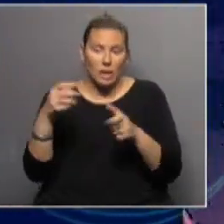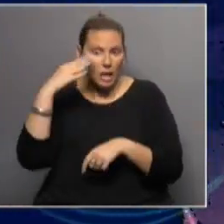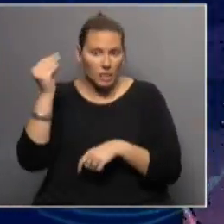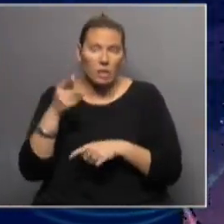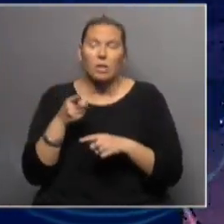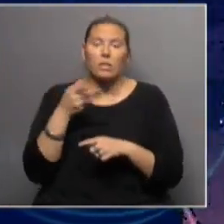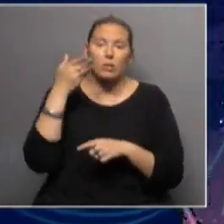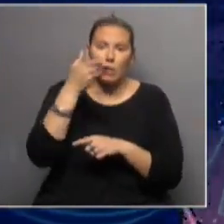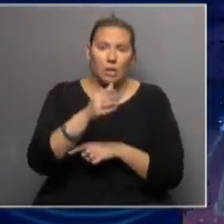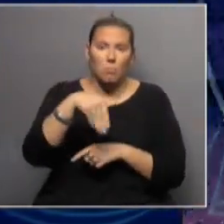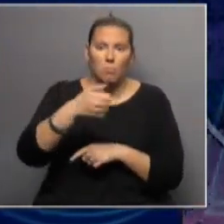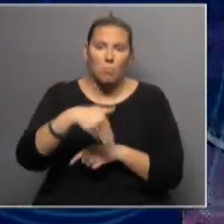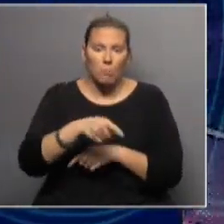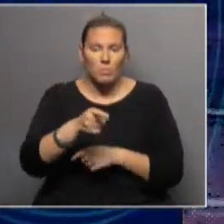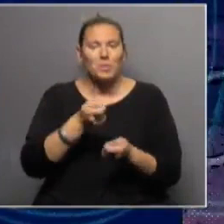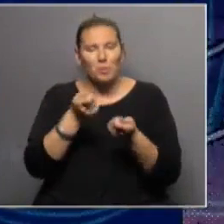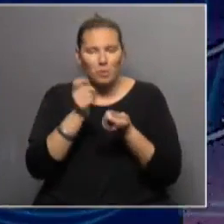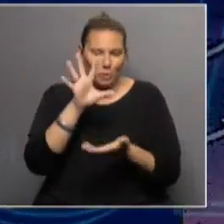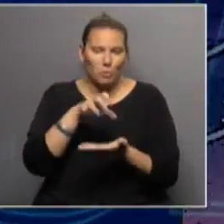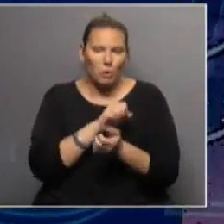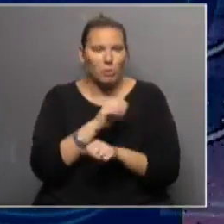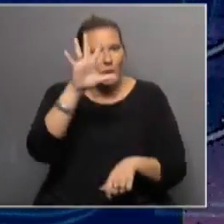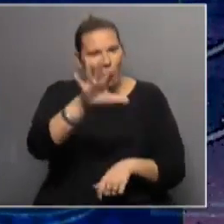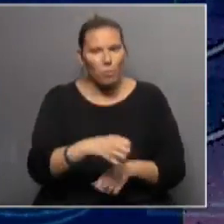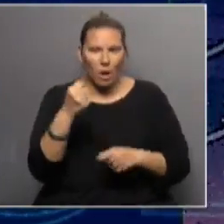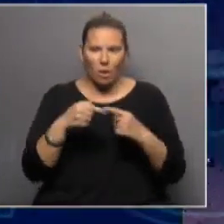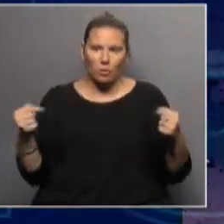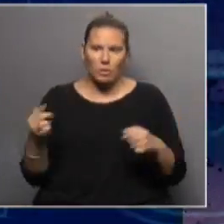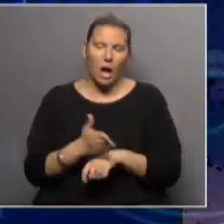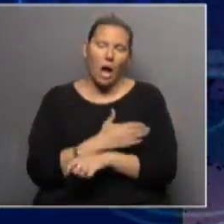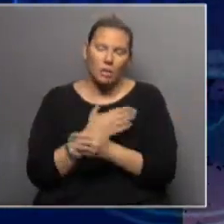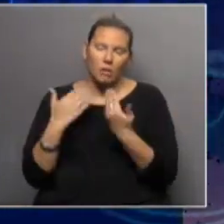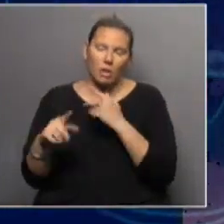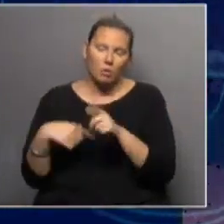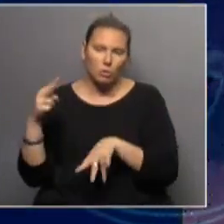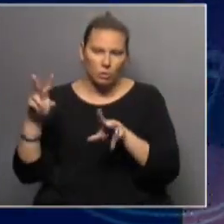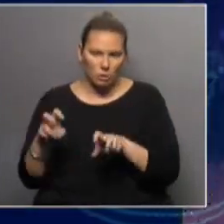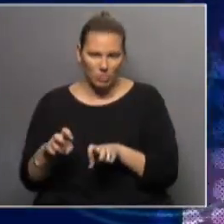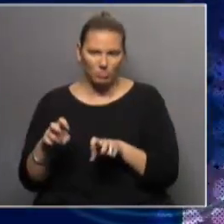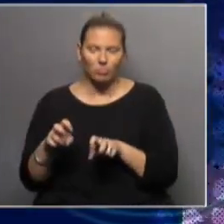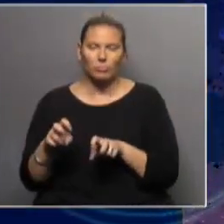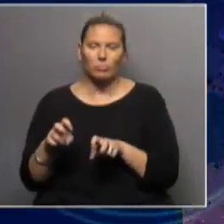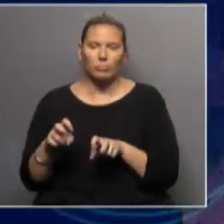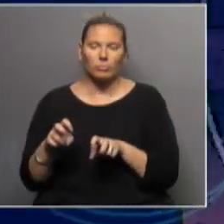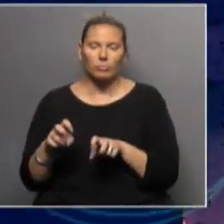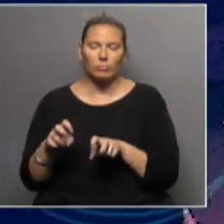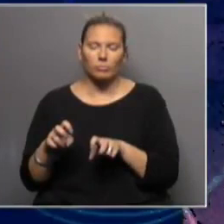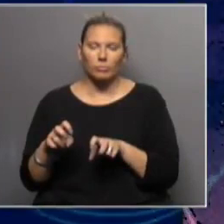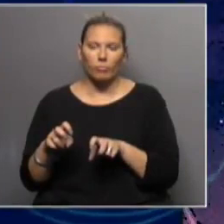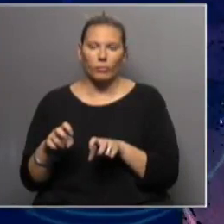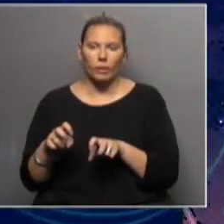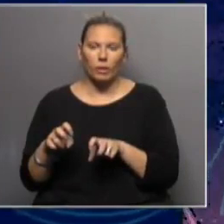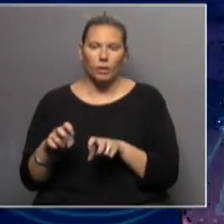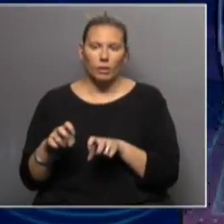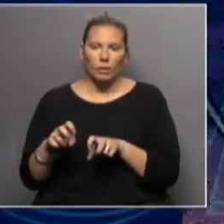que gentilmente nos cedió las instalaciones. Y en ese sentido, antes de hablar de otros temas vinculados al departamento,